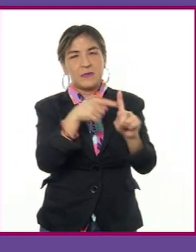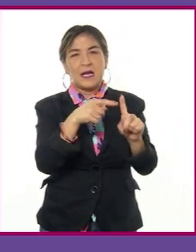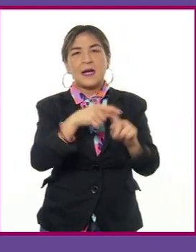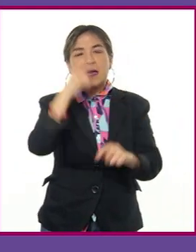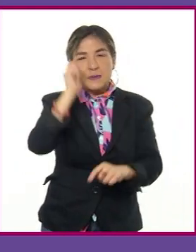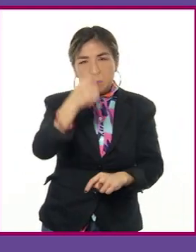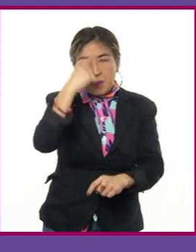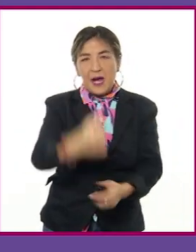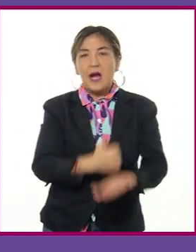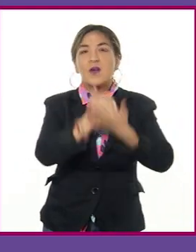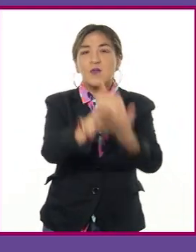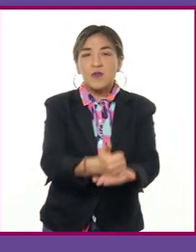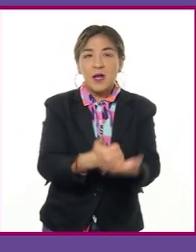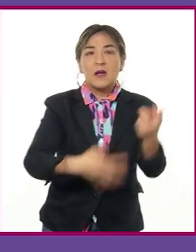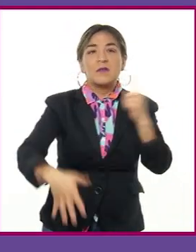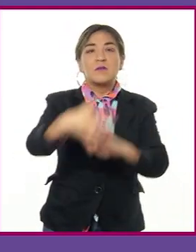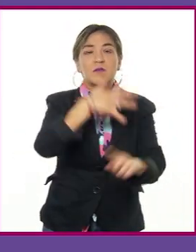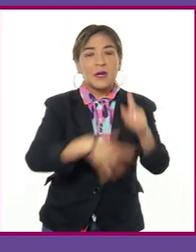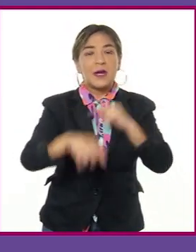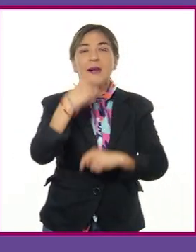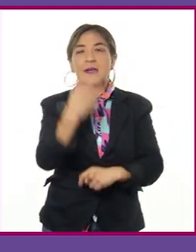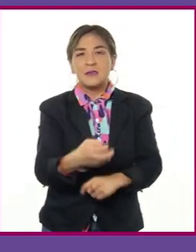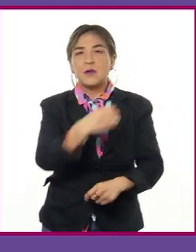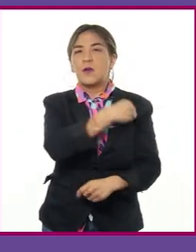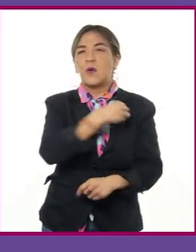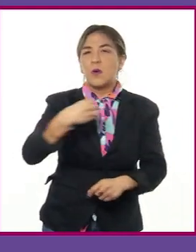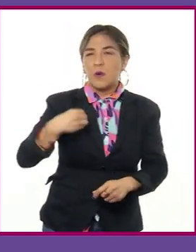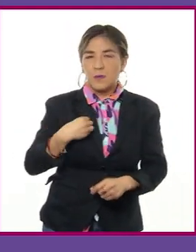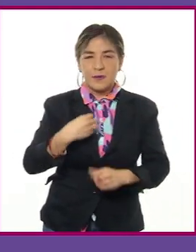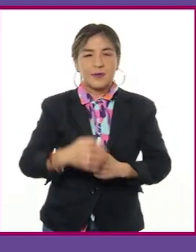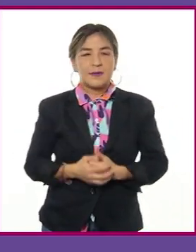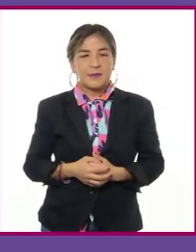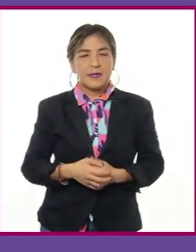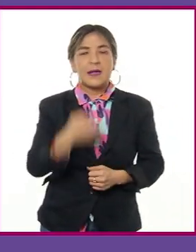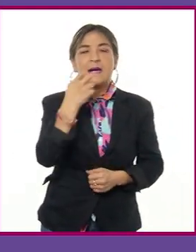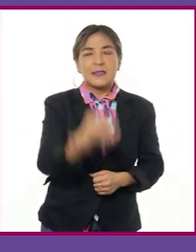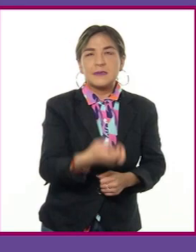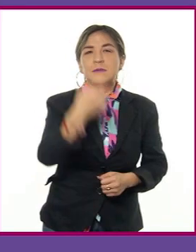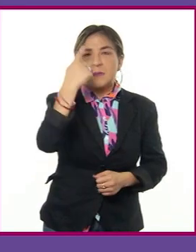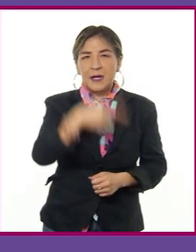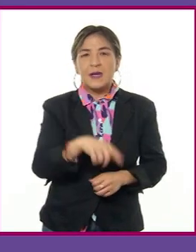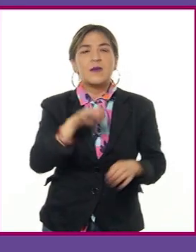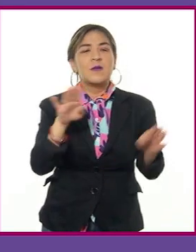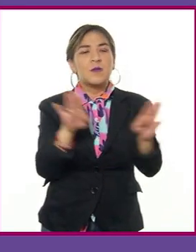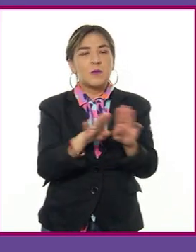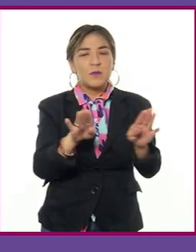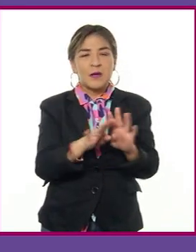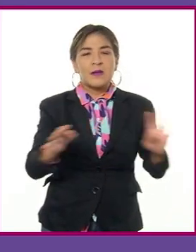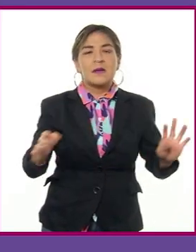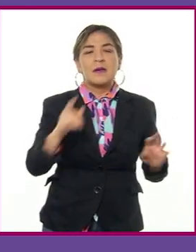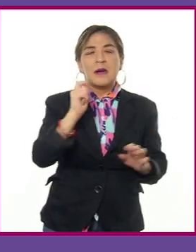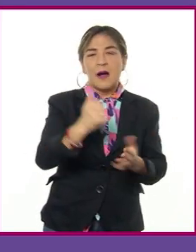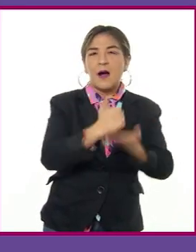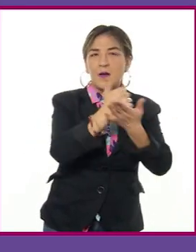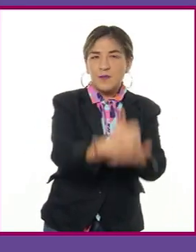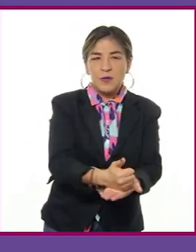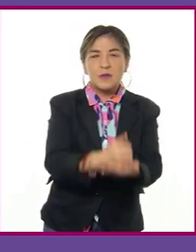Servir es obligatoriedad del mexicano servir